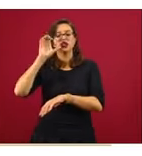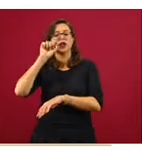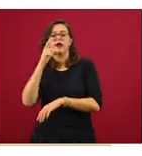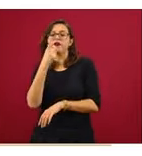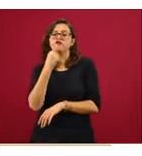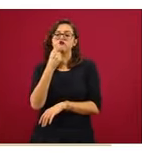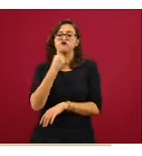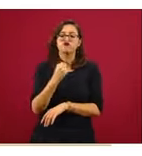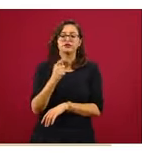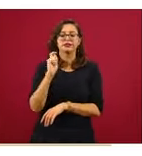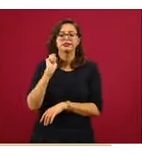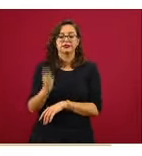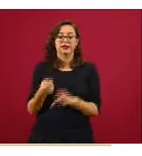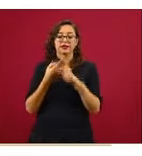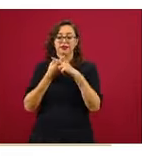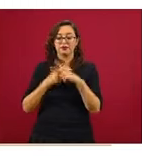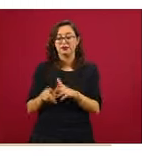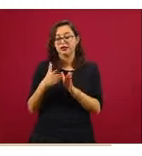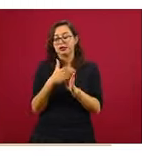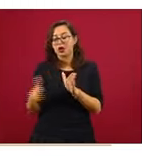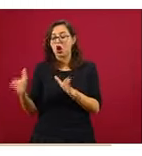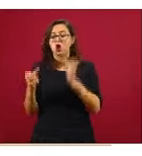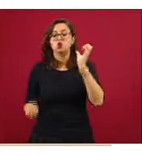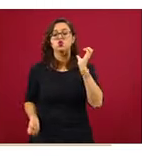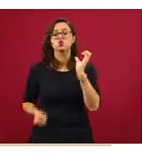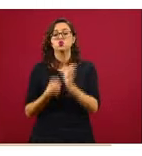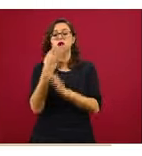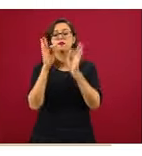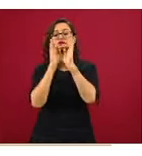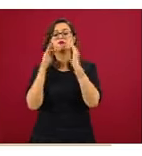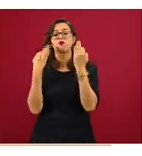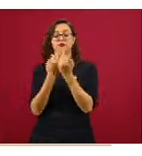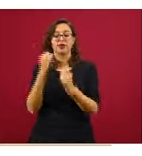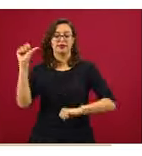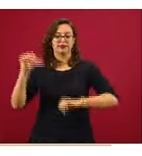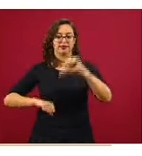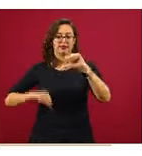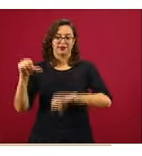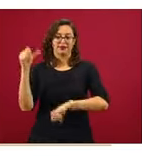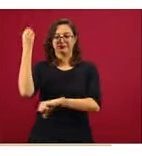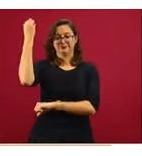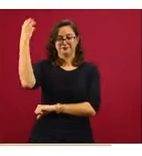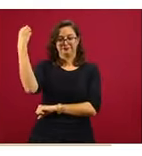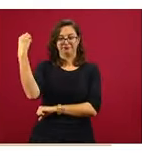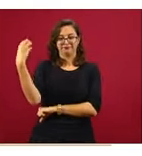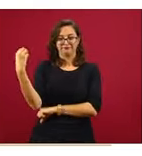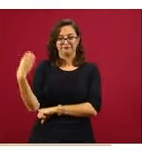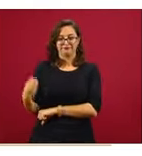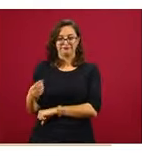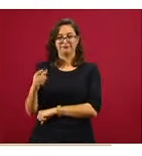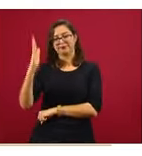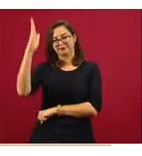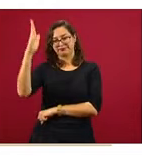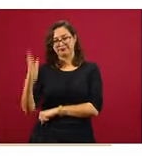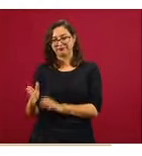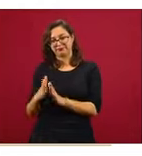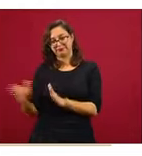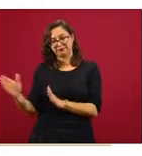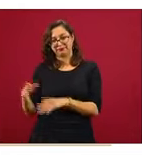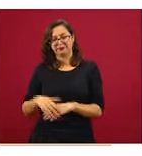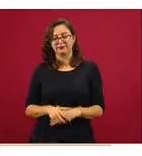el inicio de la nueva normalidad, representado por una barra con los cuatro colores del